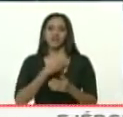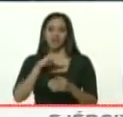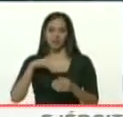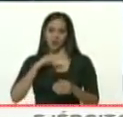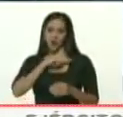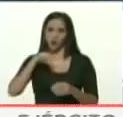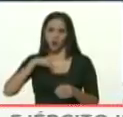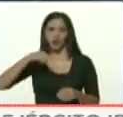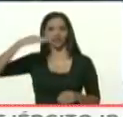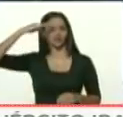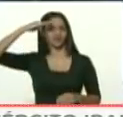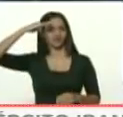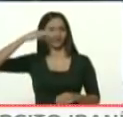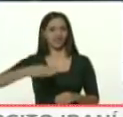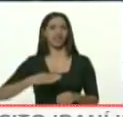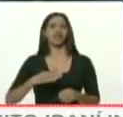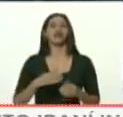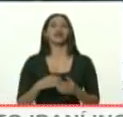Fuerzas Armadas,